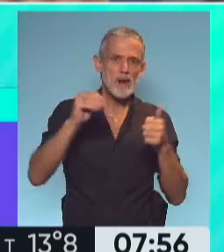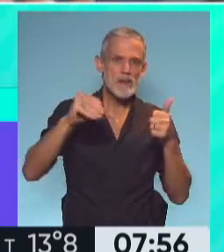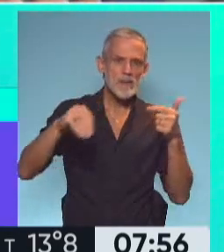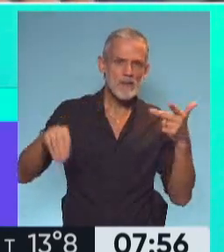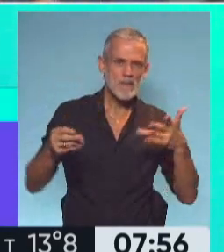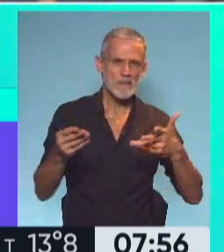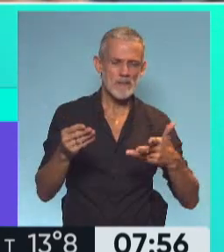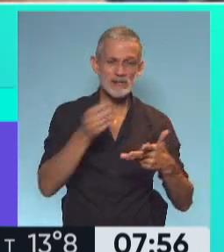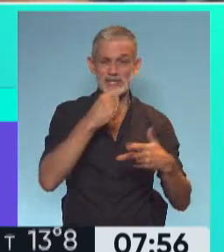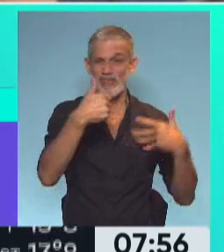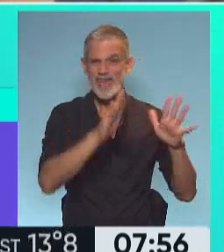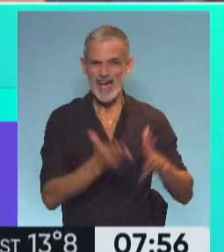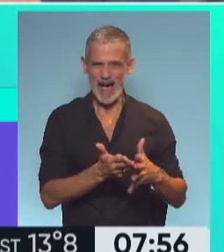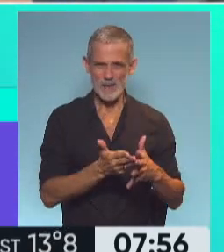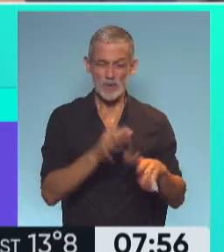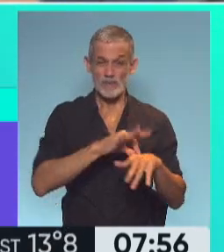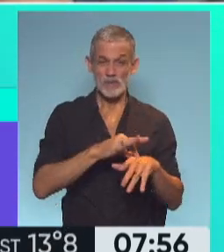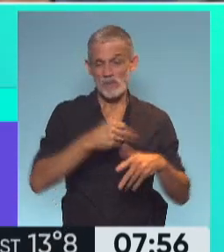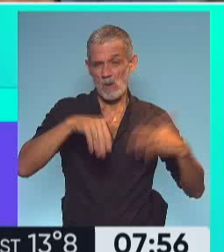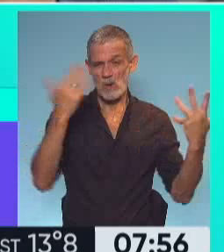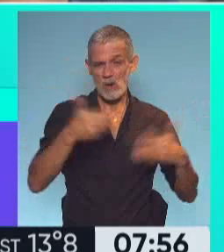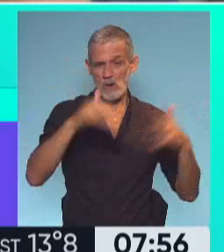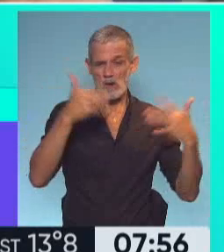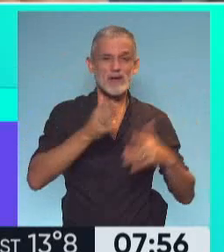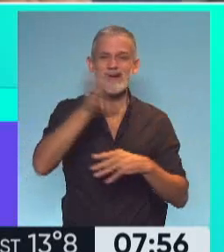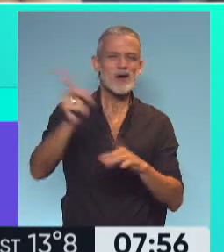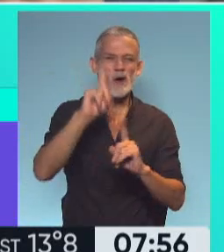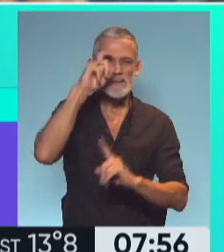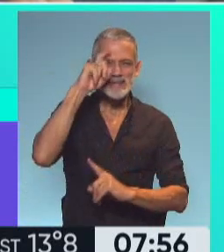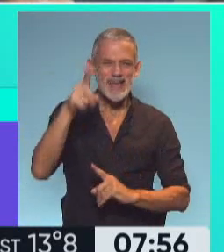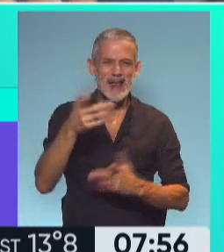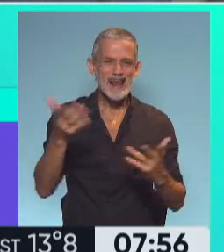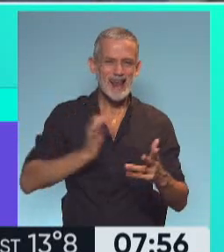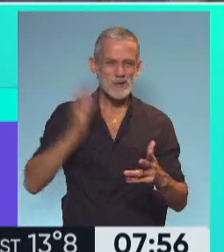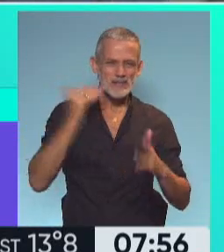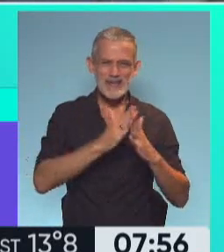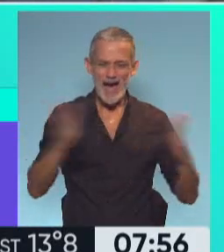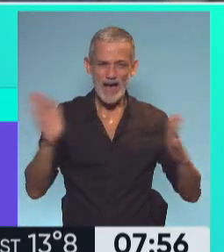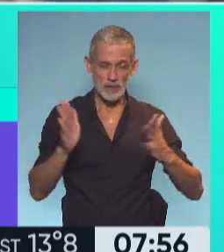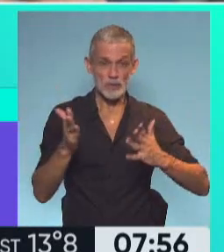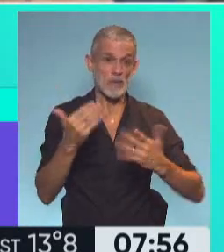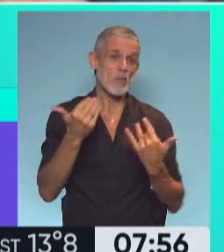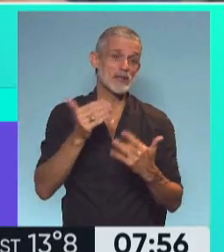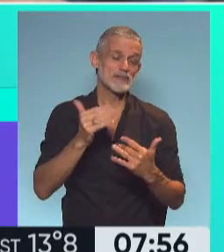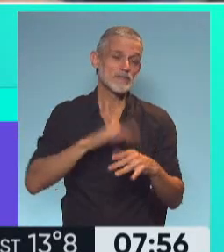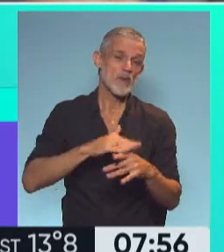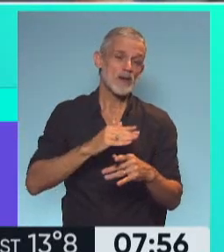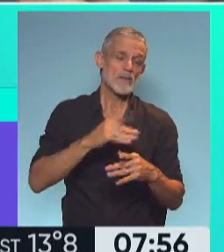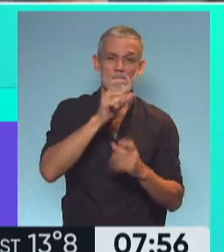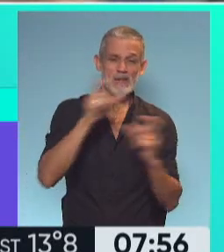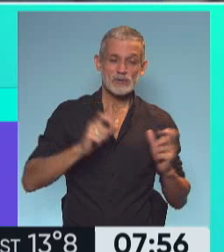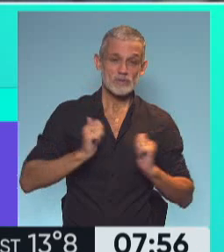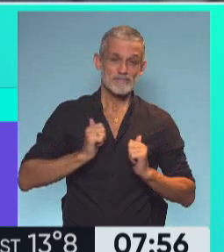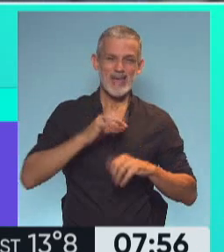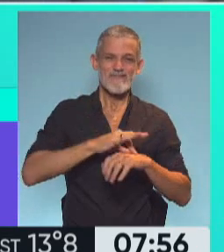si las desatendemos. Eso puede ser una respuesta de nuestro sistema de salud, como puede ser una respuesta de los individuos que en este